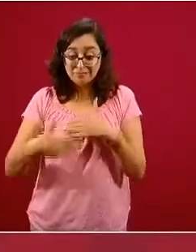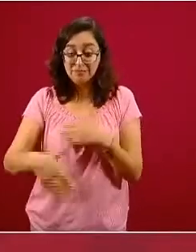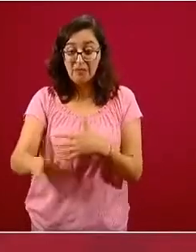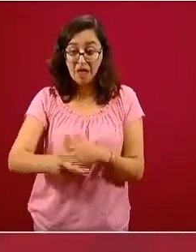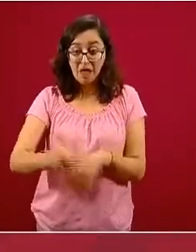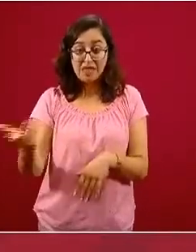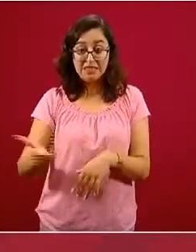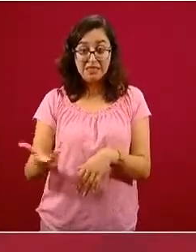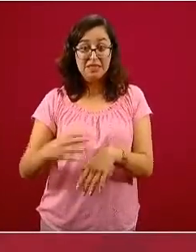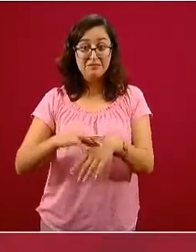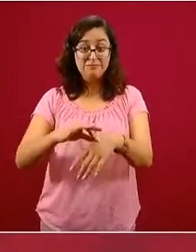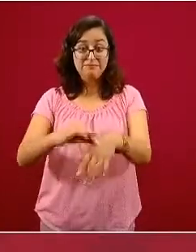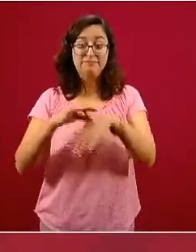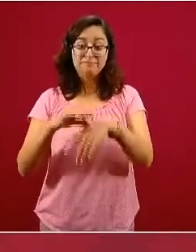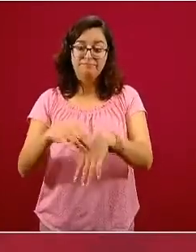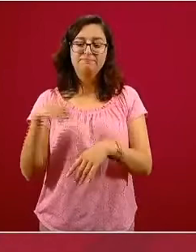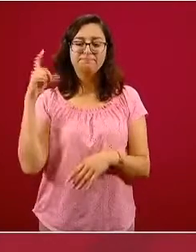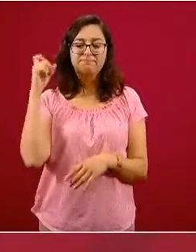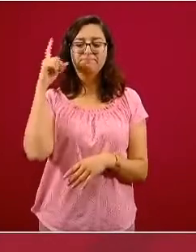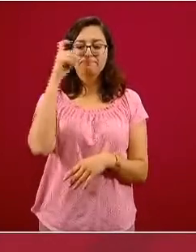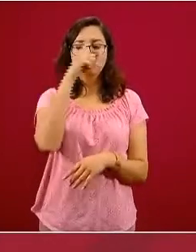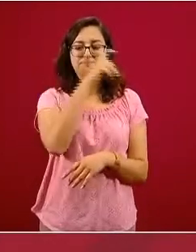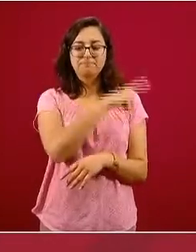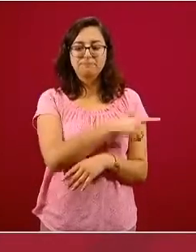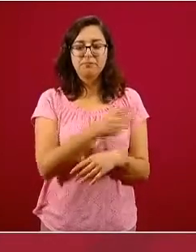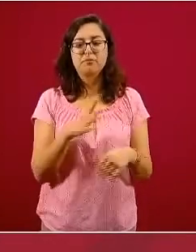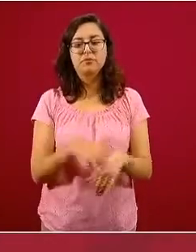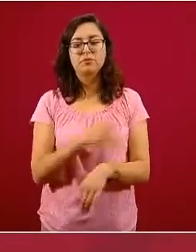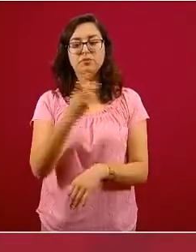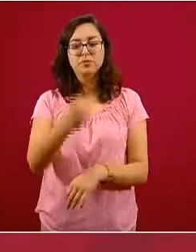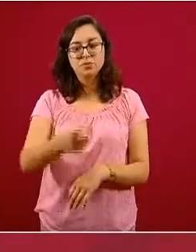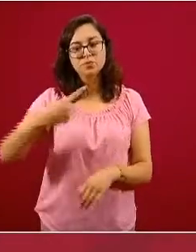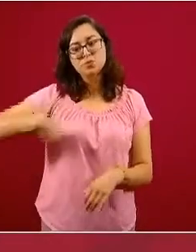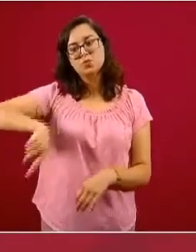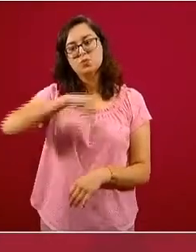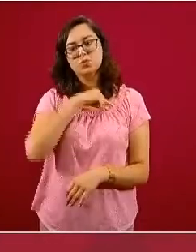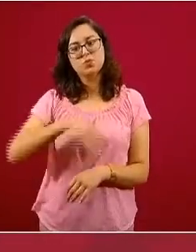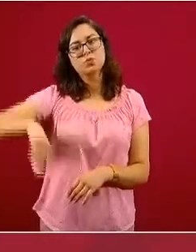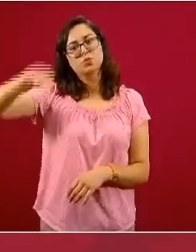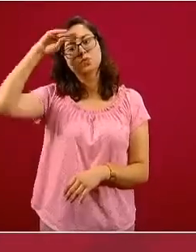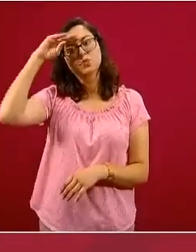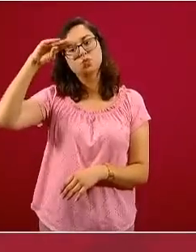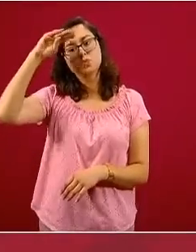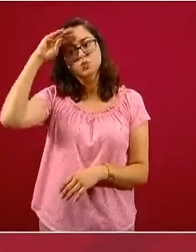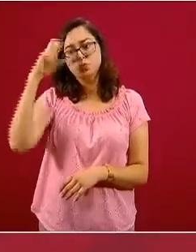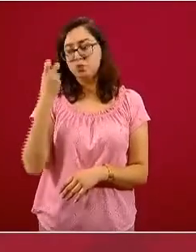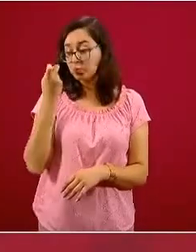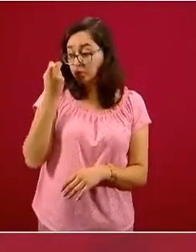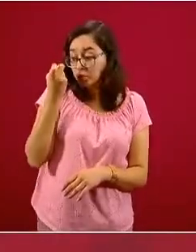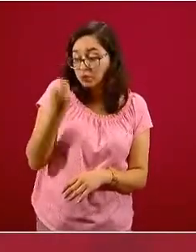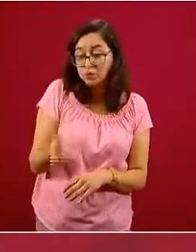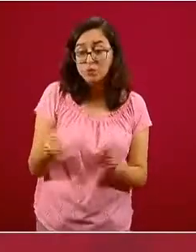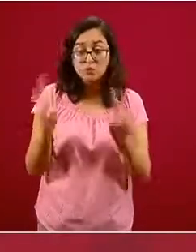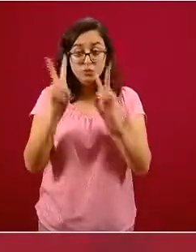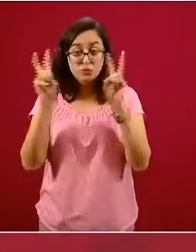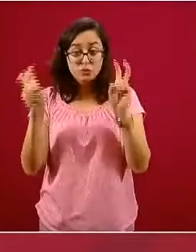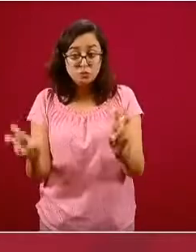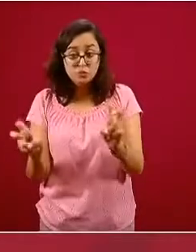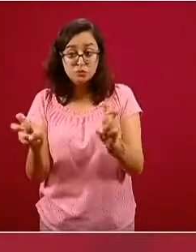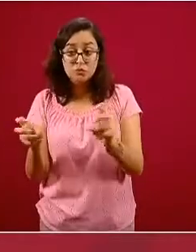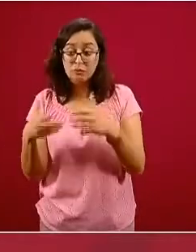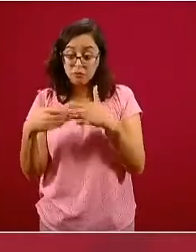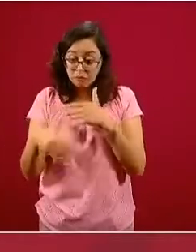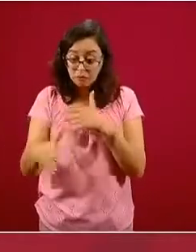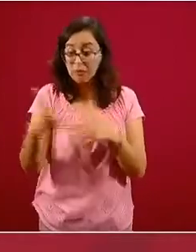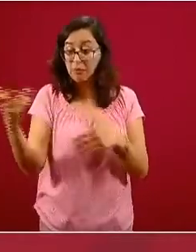políticas. Y en este caso consideramos que para lograr implantar esas políticas se necesita un cambio